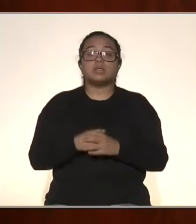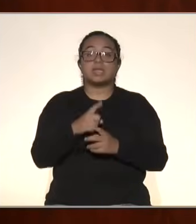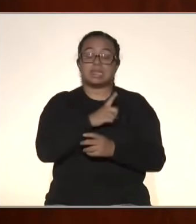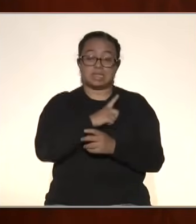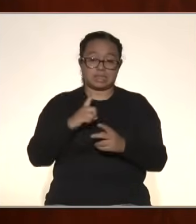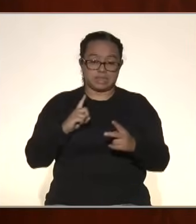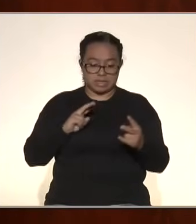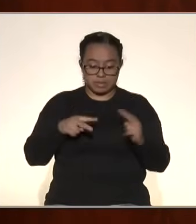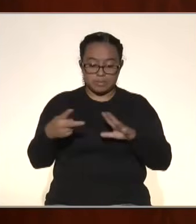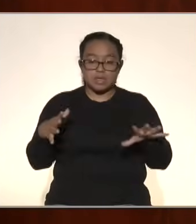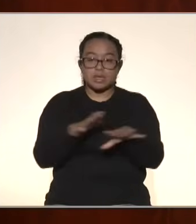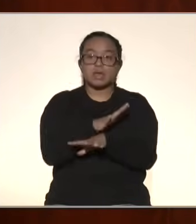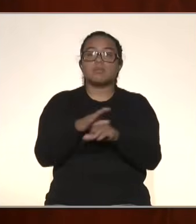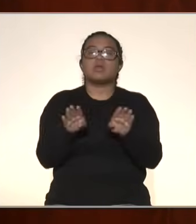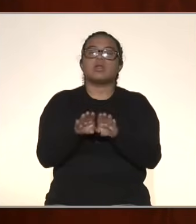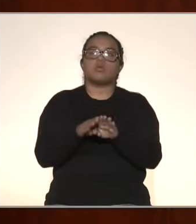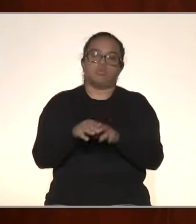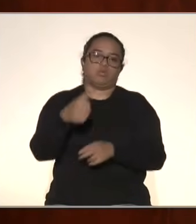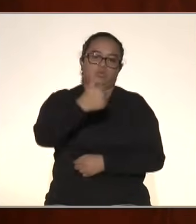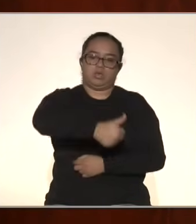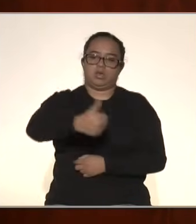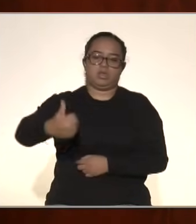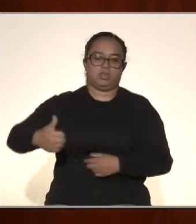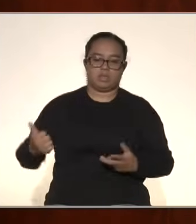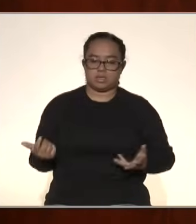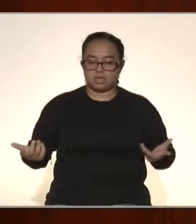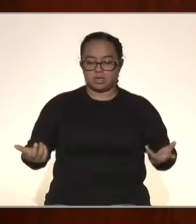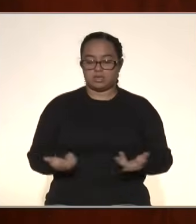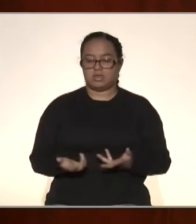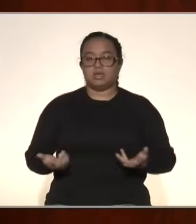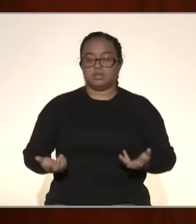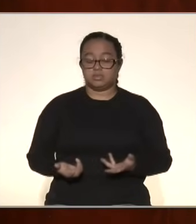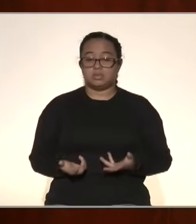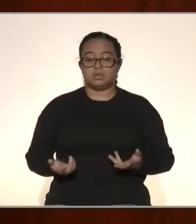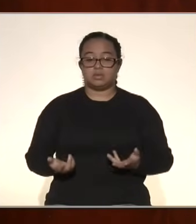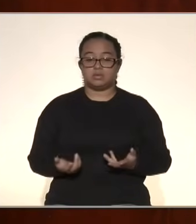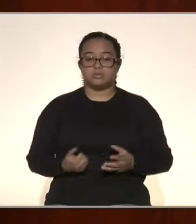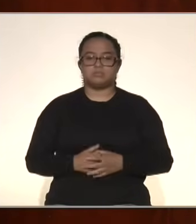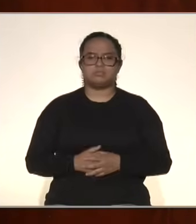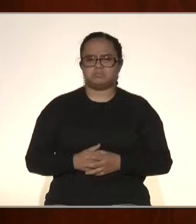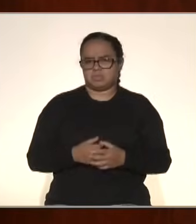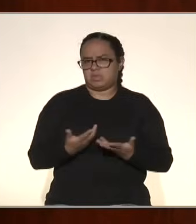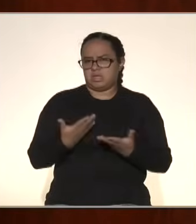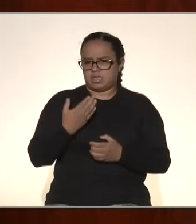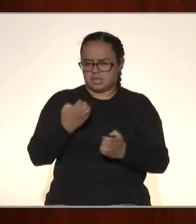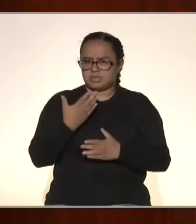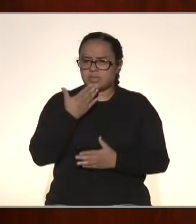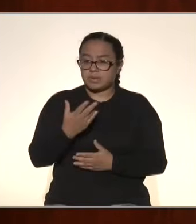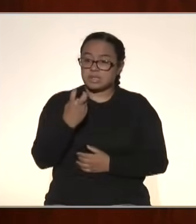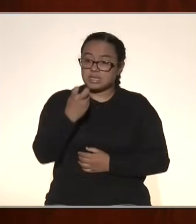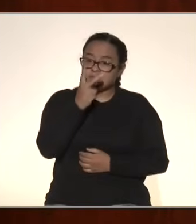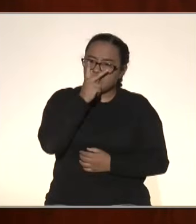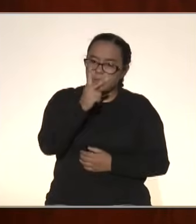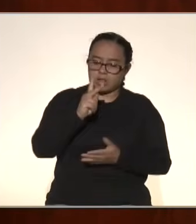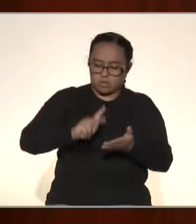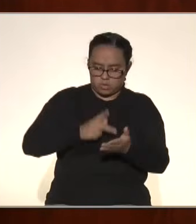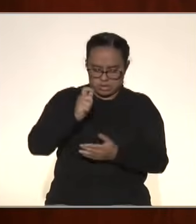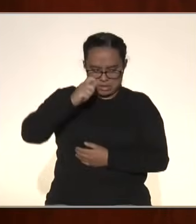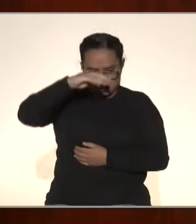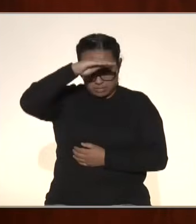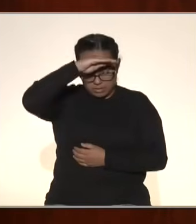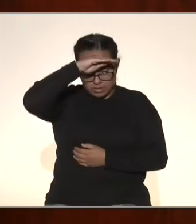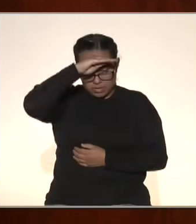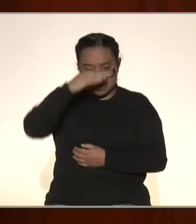resignificación está en la acción, ¿no? Me parece que está bien repensar las palabras,